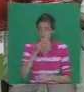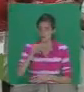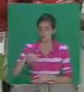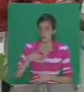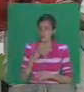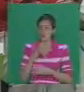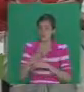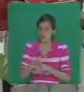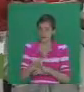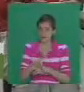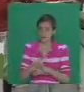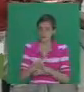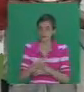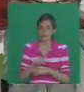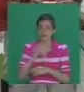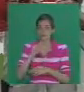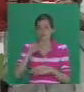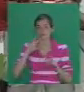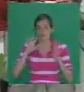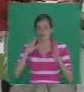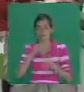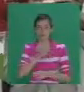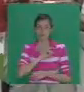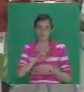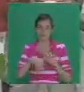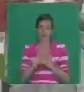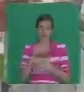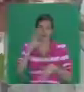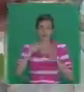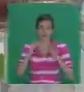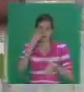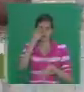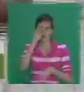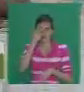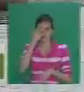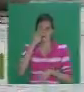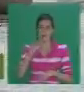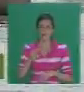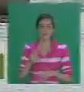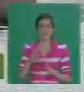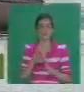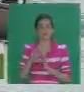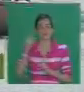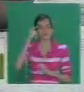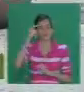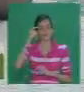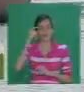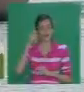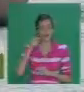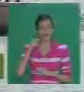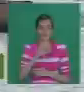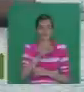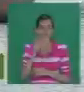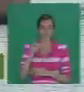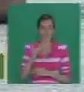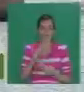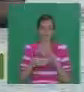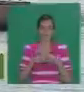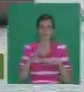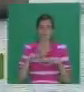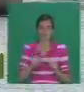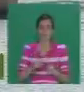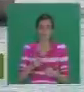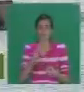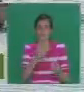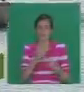pueden dirigirse desde 29 de enero hasta el 15 de febrero durante el día a realizar este censo que busca